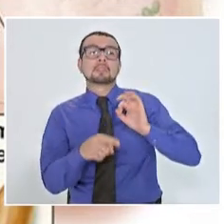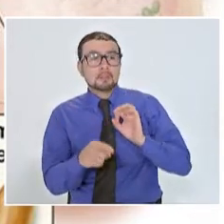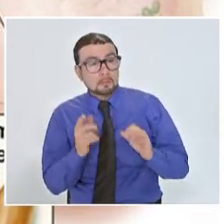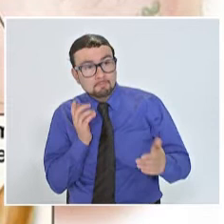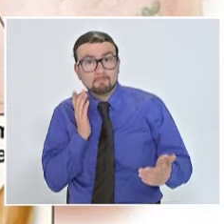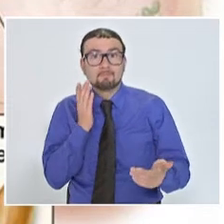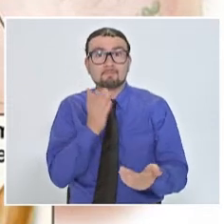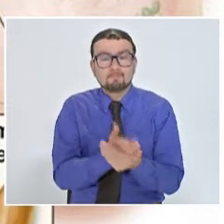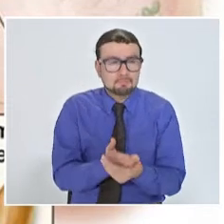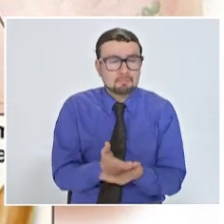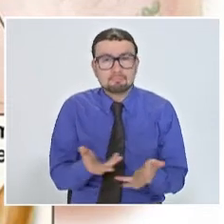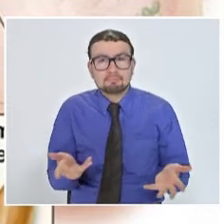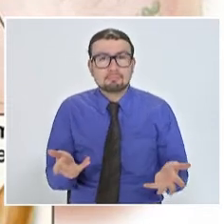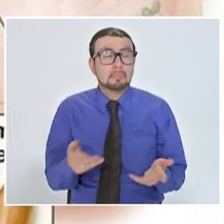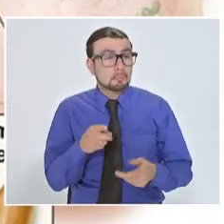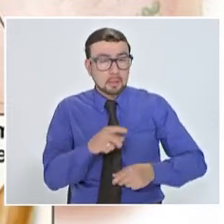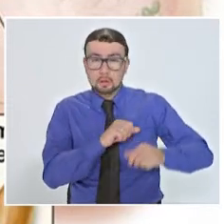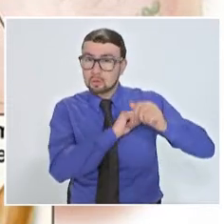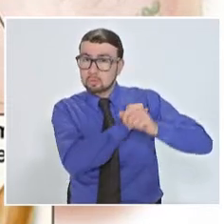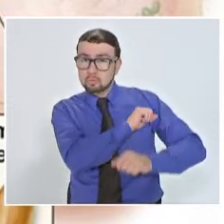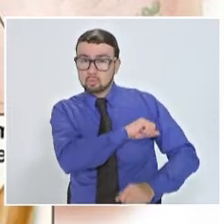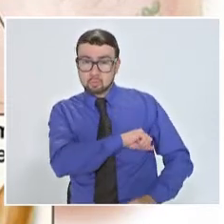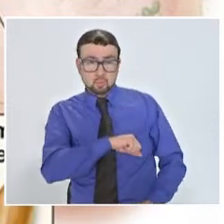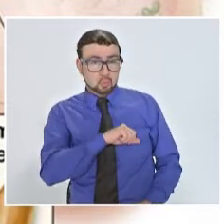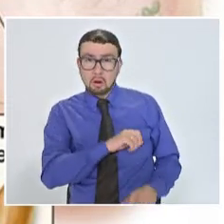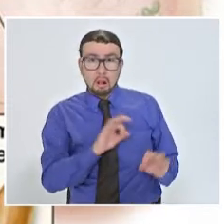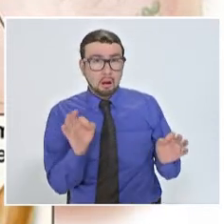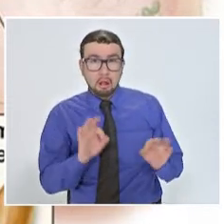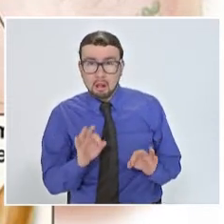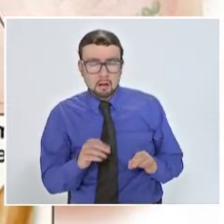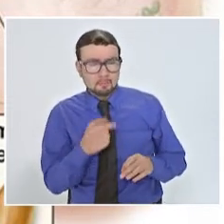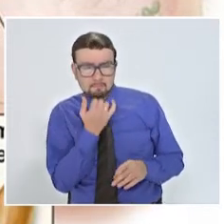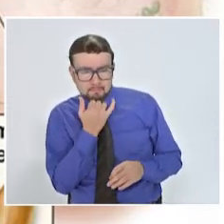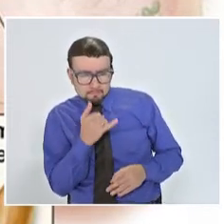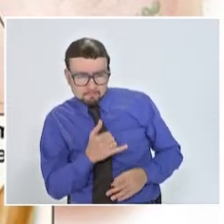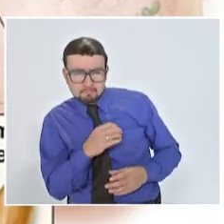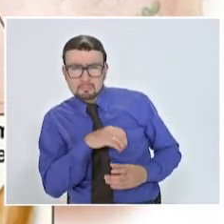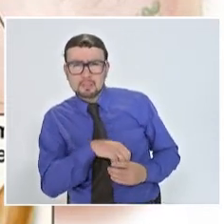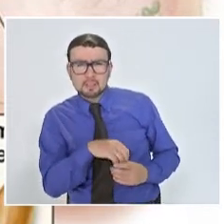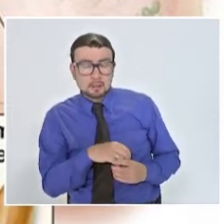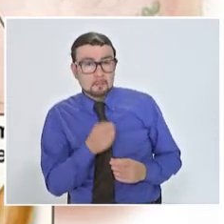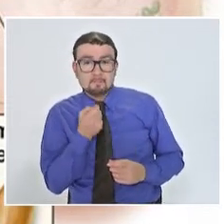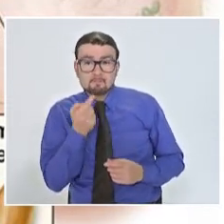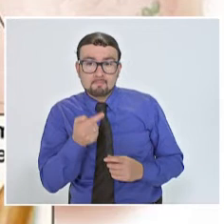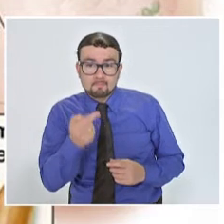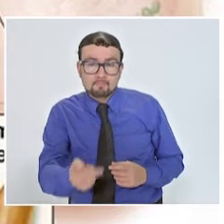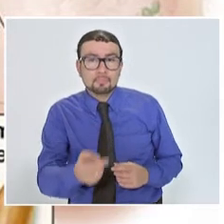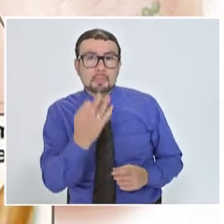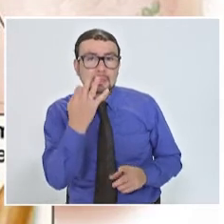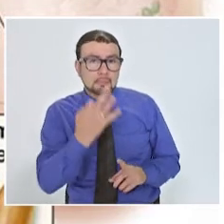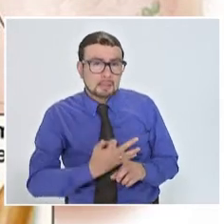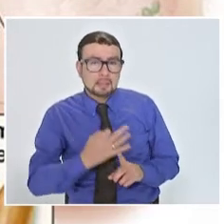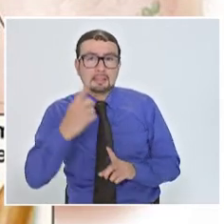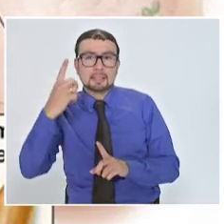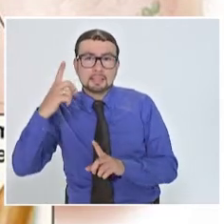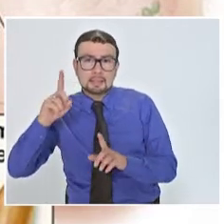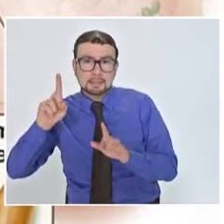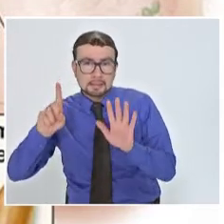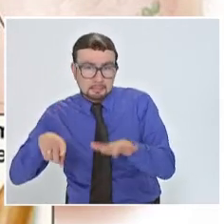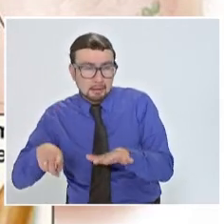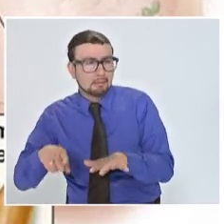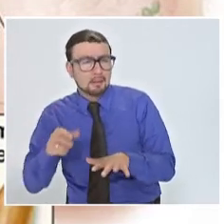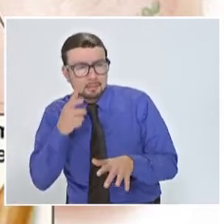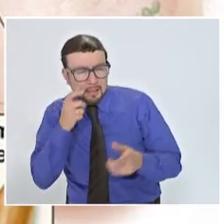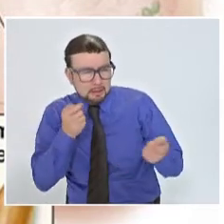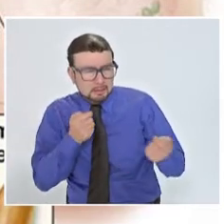decir, si la ecografía no tiene cambios en la relación de la corteza y la médula, vamos a observar por corto tiempo, 3 meses o 6 meses, volvemos a valorar. Si